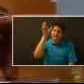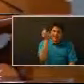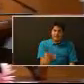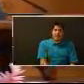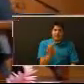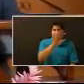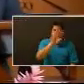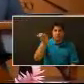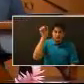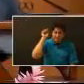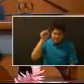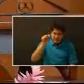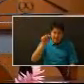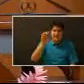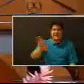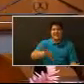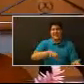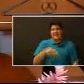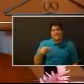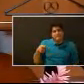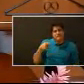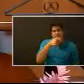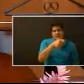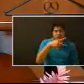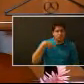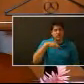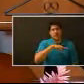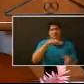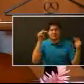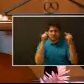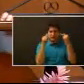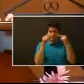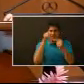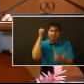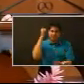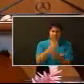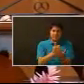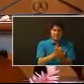ya derrotó a nuestros enemigos. Amén.